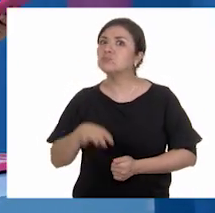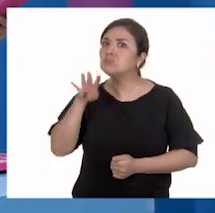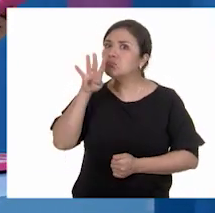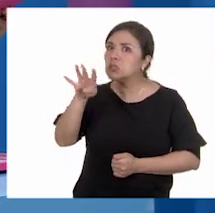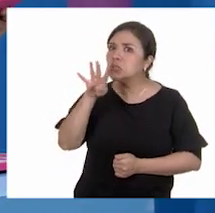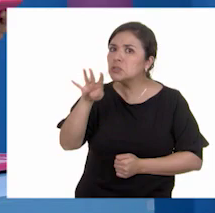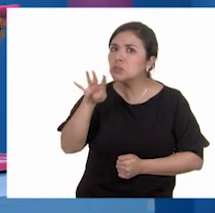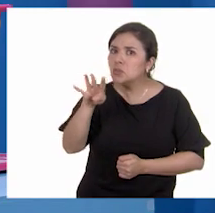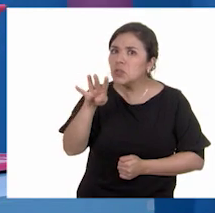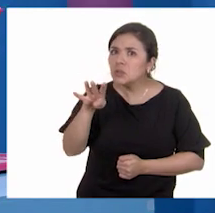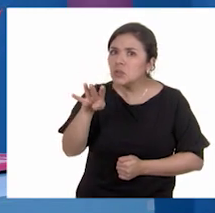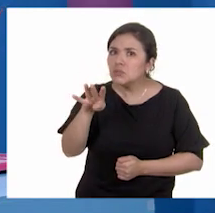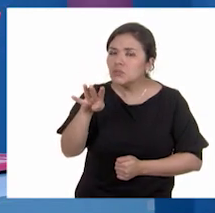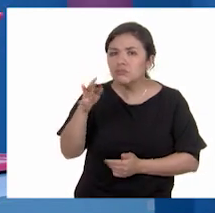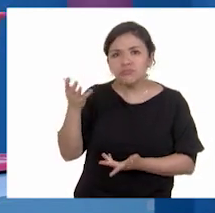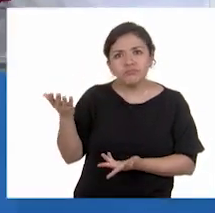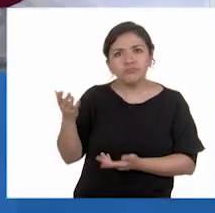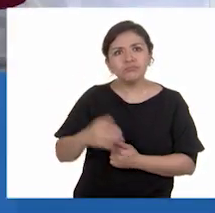19.